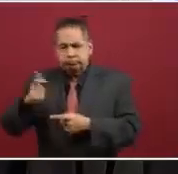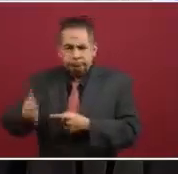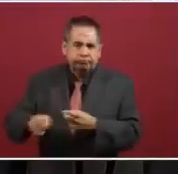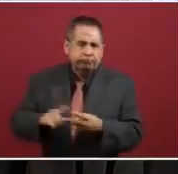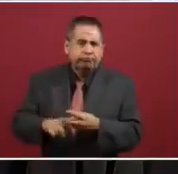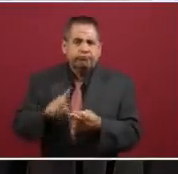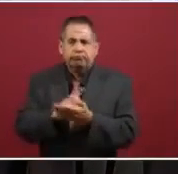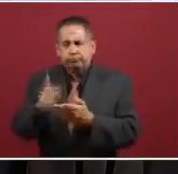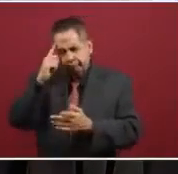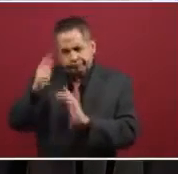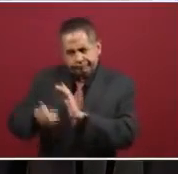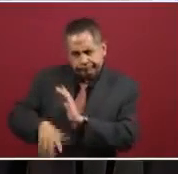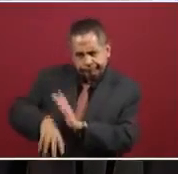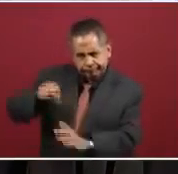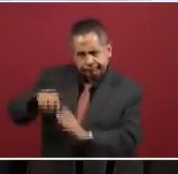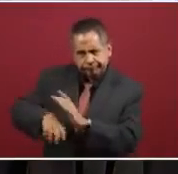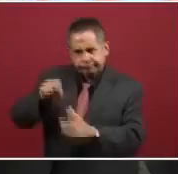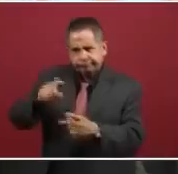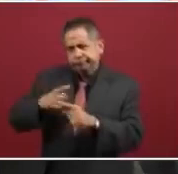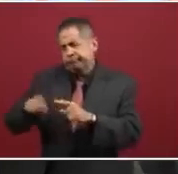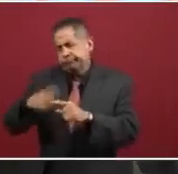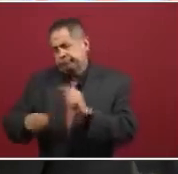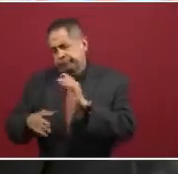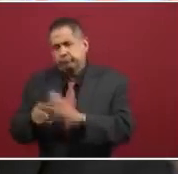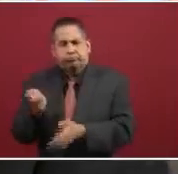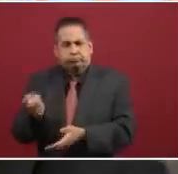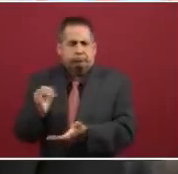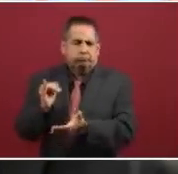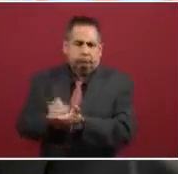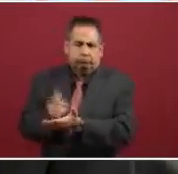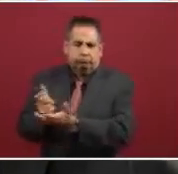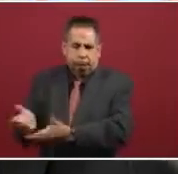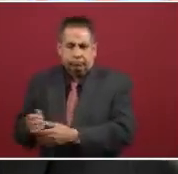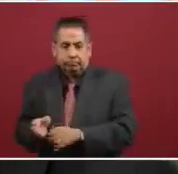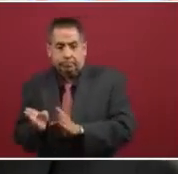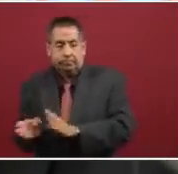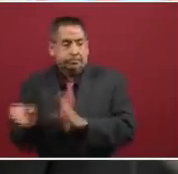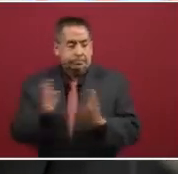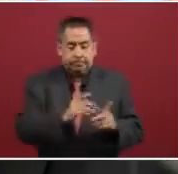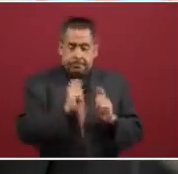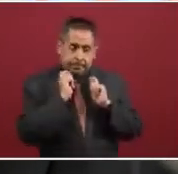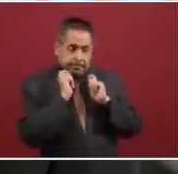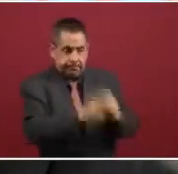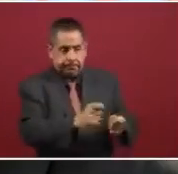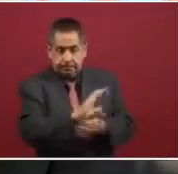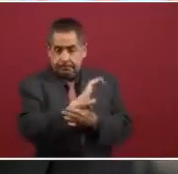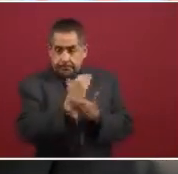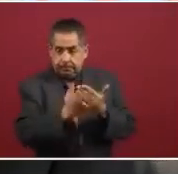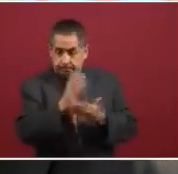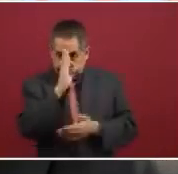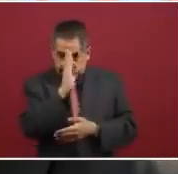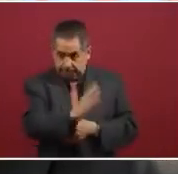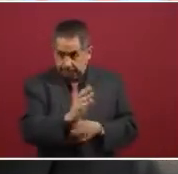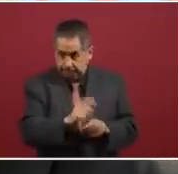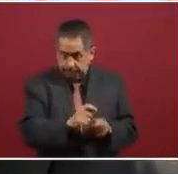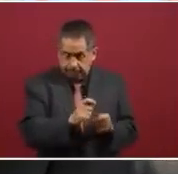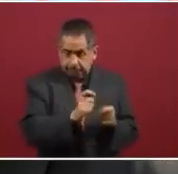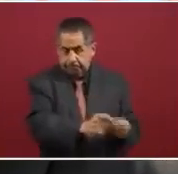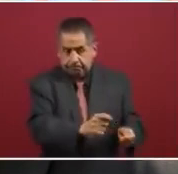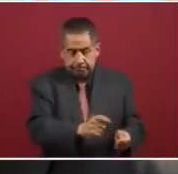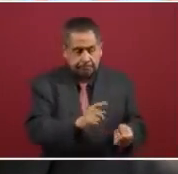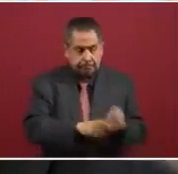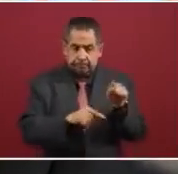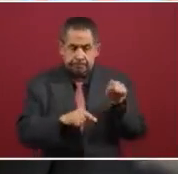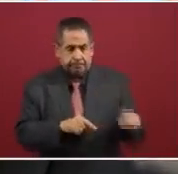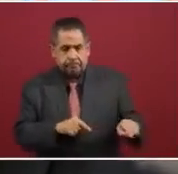derechos de extracción de hidrocarburos, etcétera, etcétera. En el caso de las asignaciones de Pemex, pues las asignaciones para el